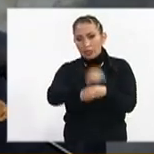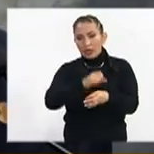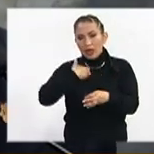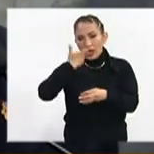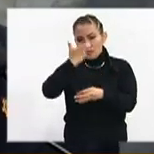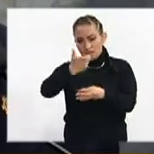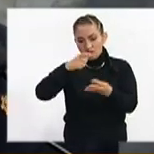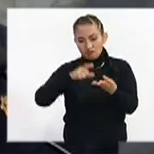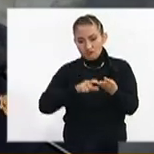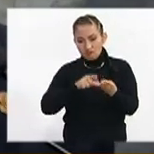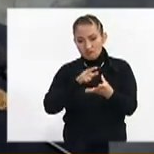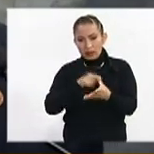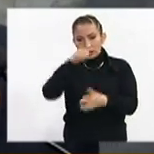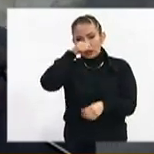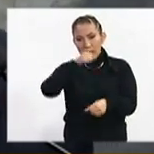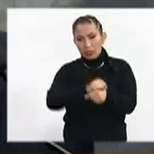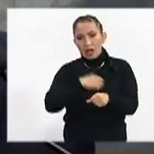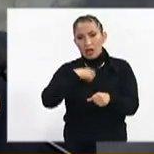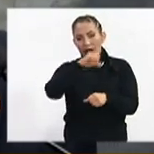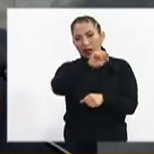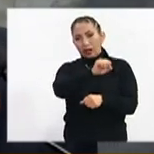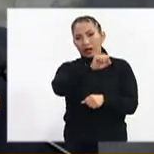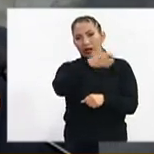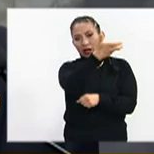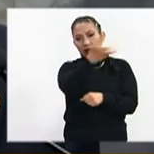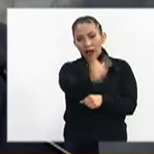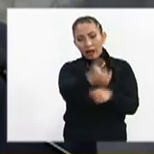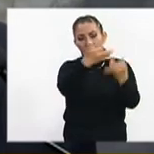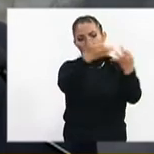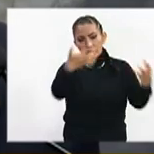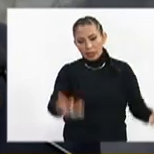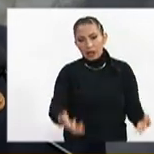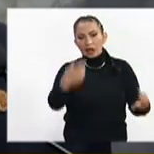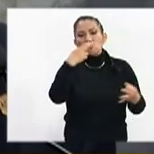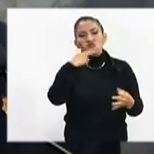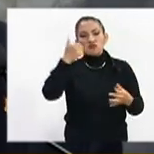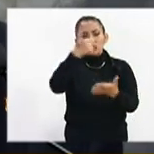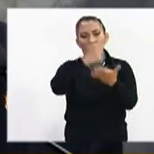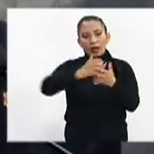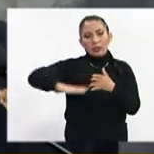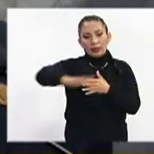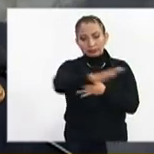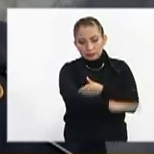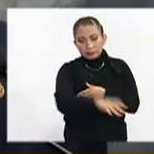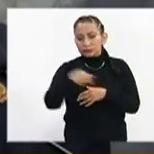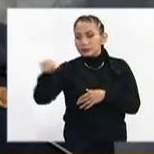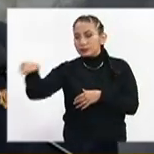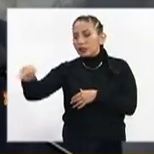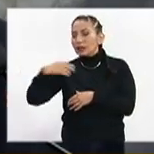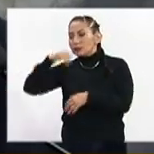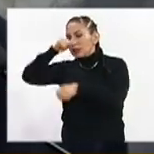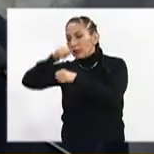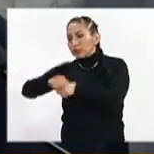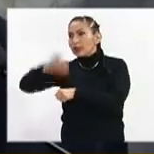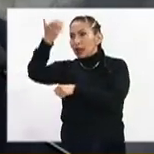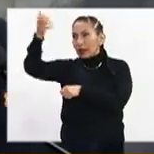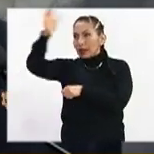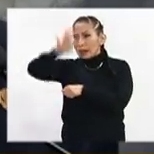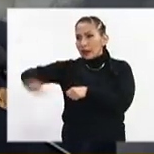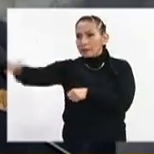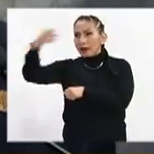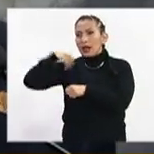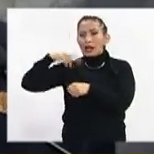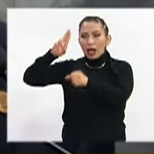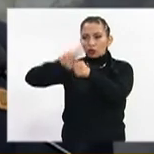de Economía, la Secretaría de Desarrollo Agrario, Territorial y Urbano, la Secretaría de Medio Ambiente,